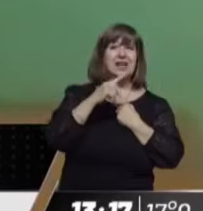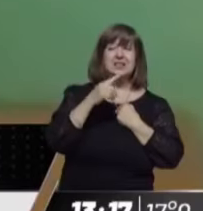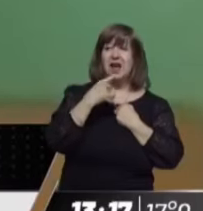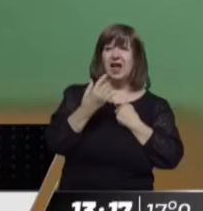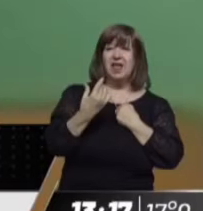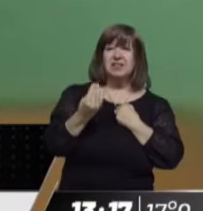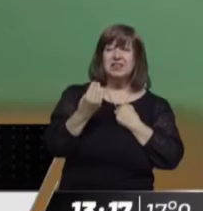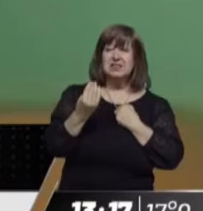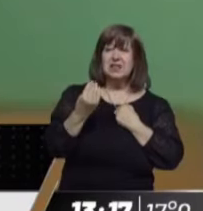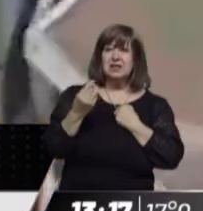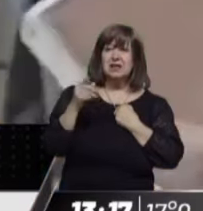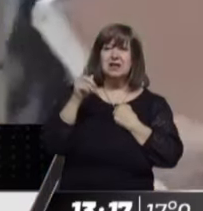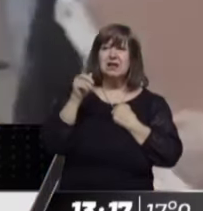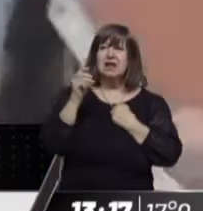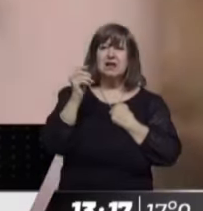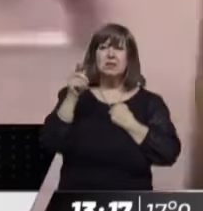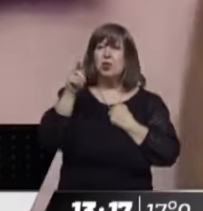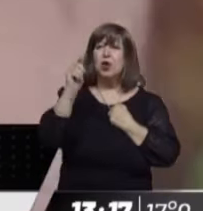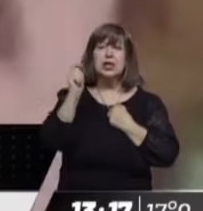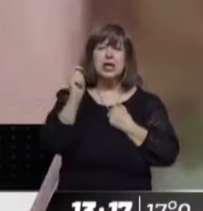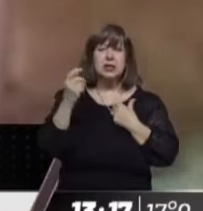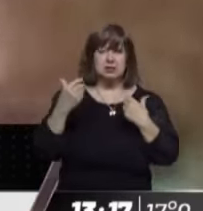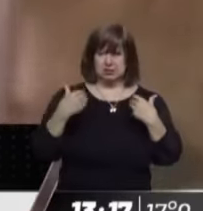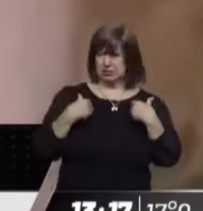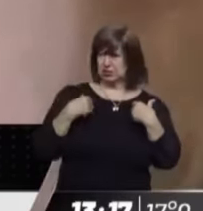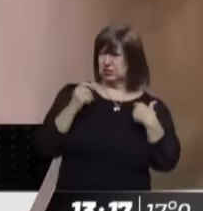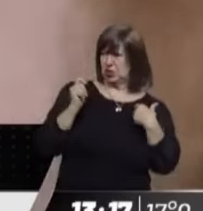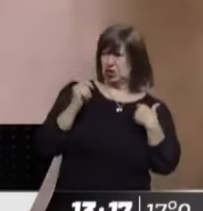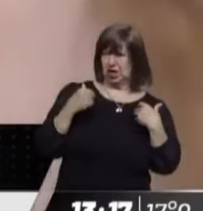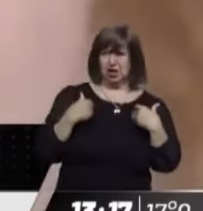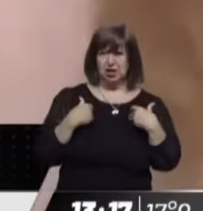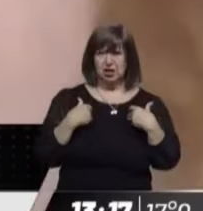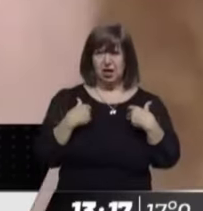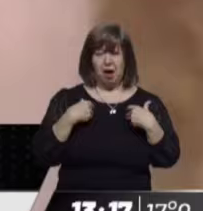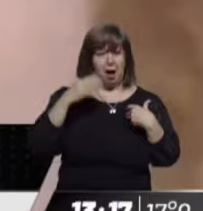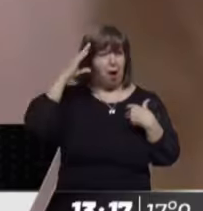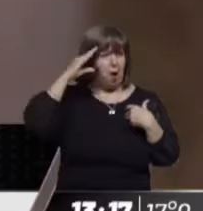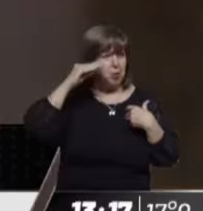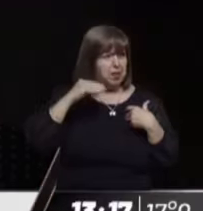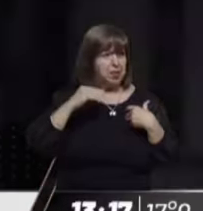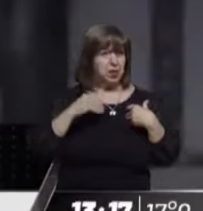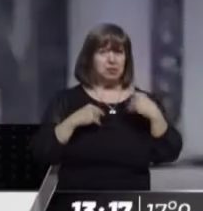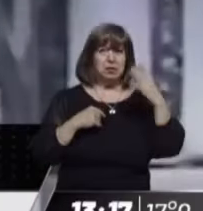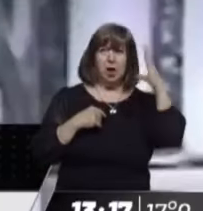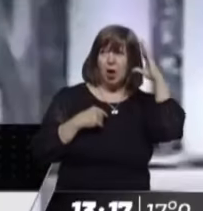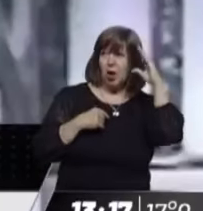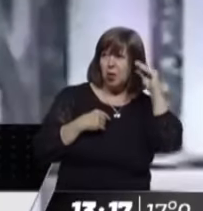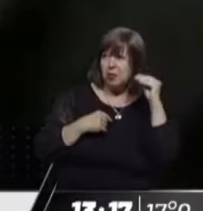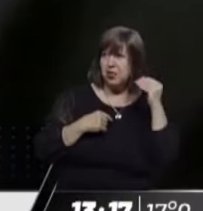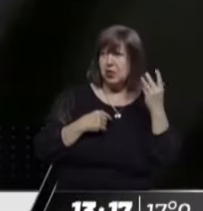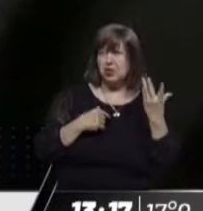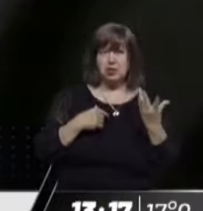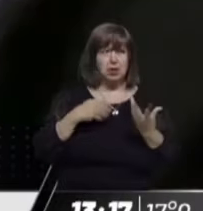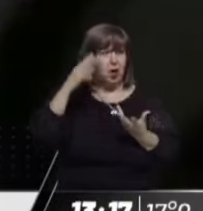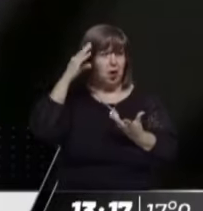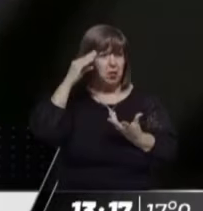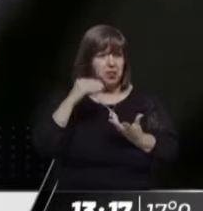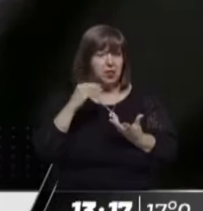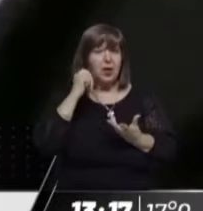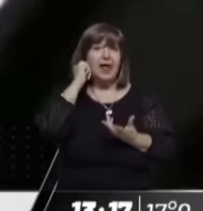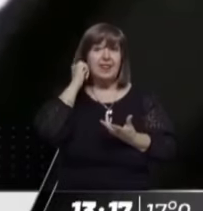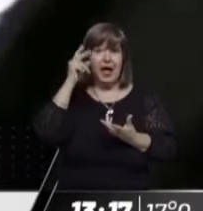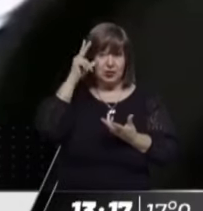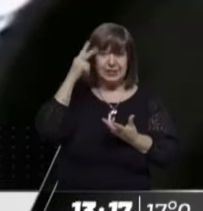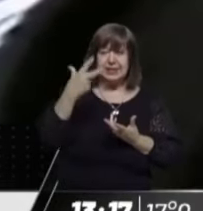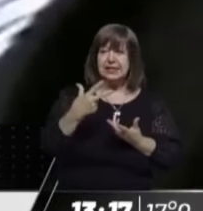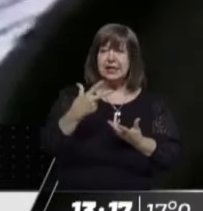ni siquiera se acuerda que él fue actor. Ah, mira. Ya no recuerda muchas cosas. De también hecho, está muy mayor, ¿no? Es muy mayor él, no recuerdo 83, la